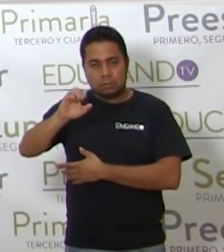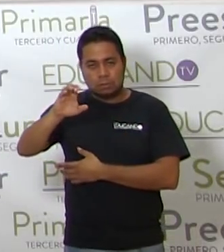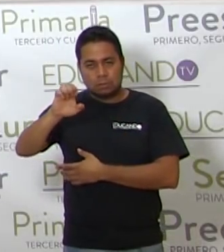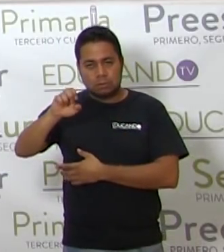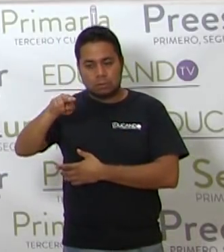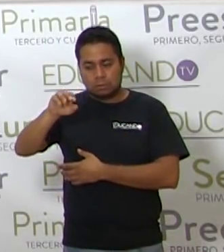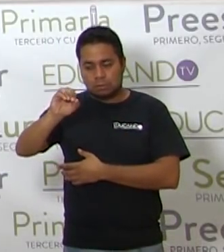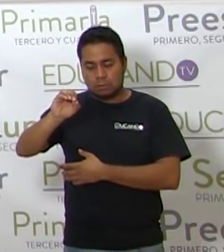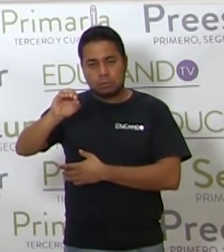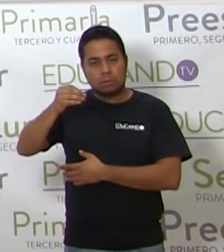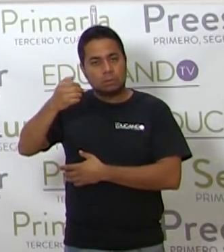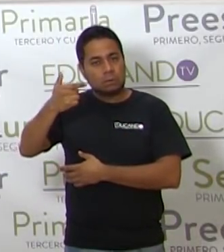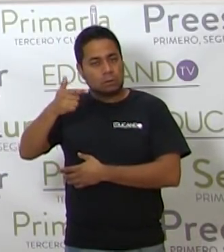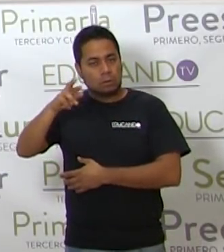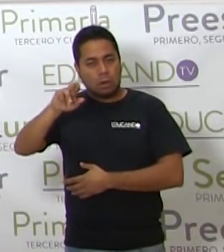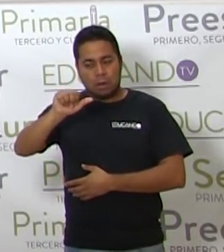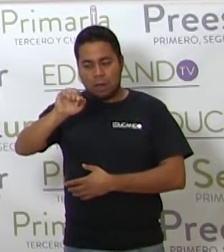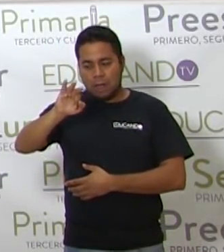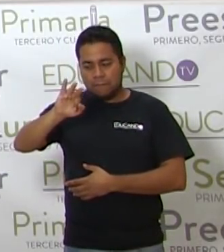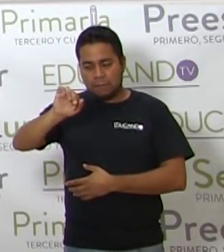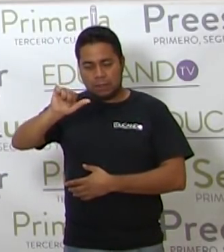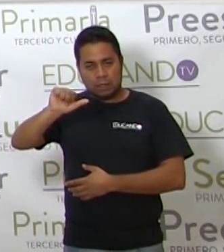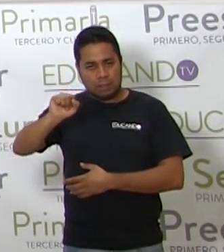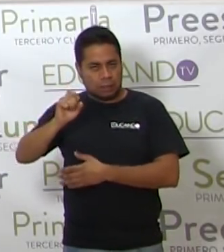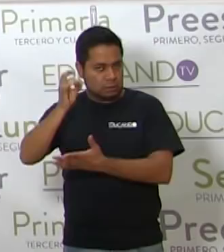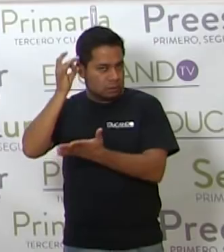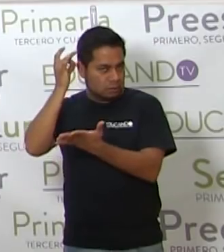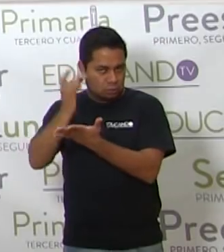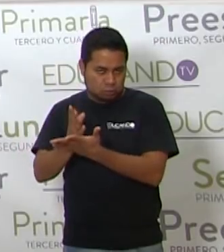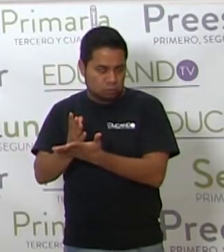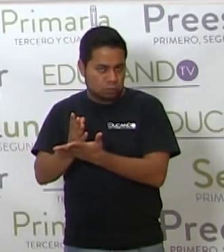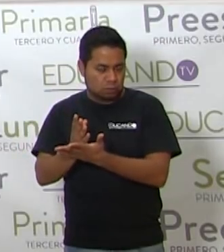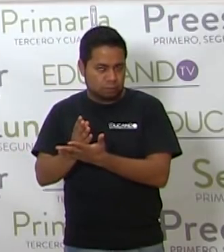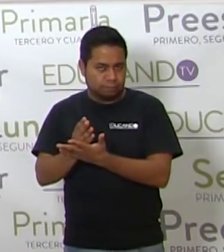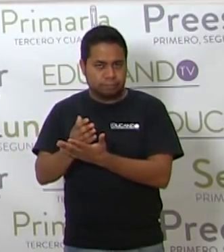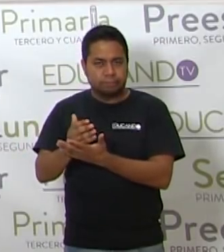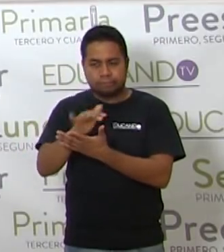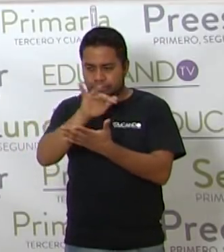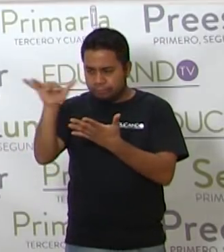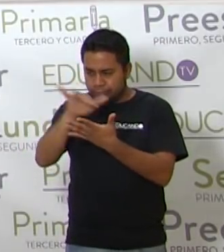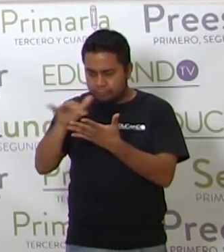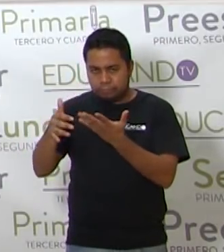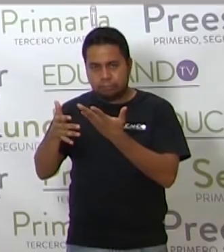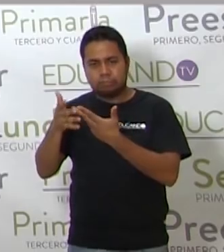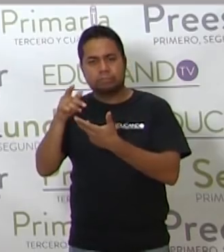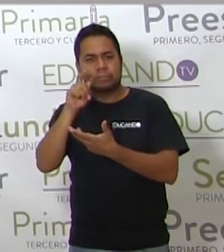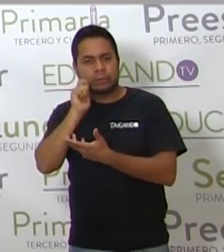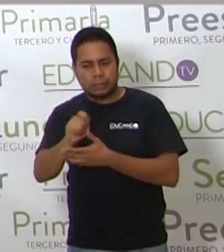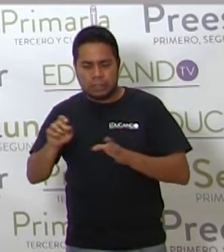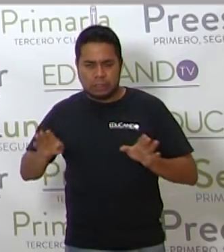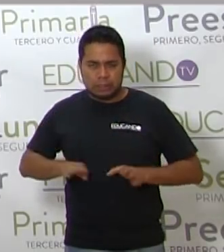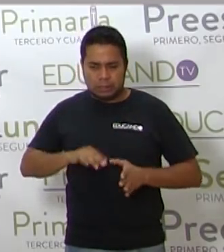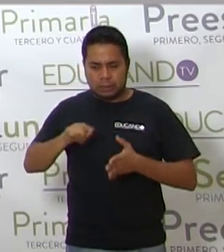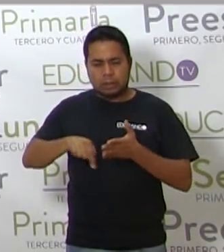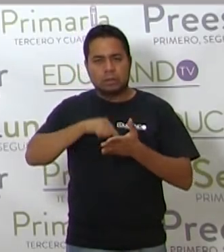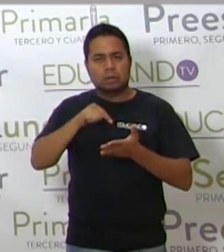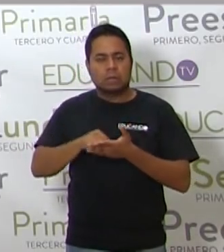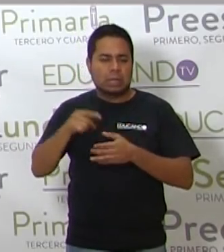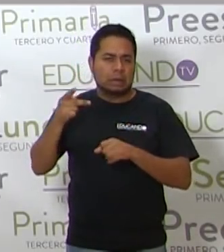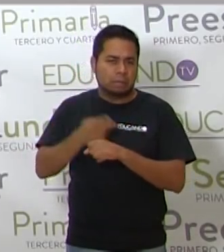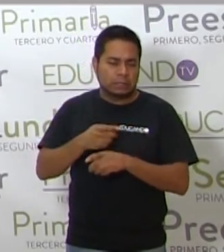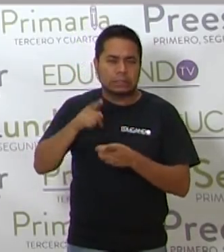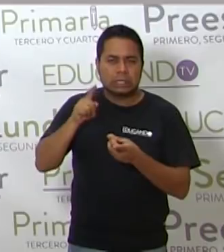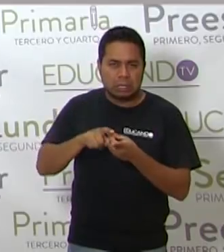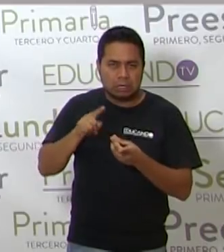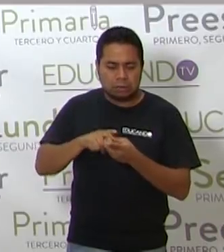¿Bien? Vamos a leer, ayúdame a leer esta escenografía o descripción del lugar donde se desarrolla